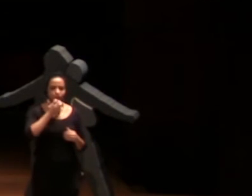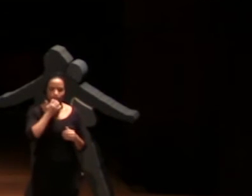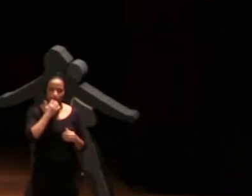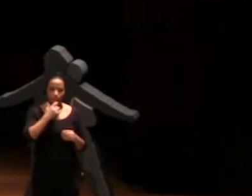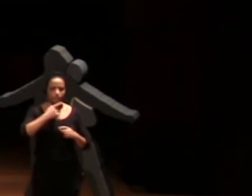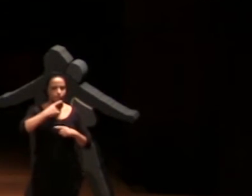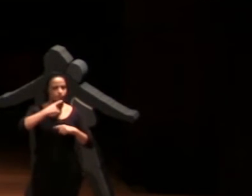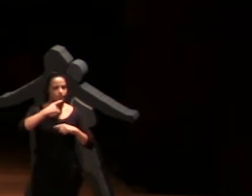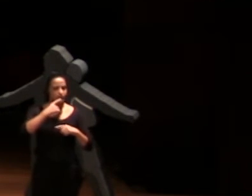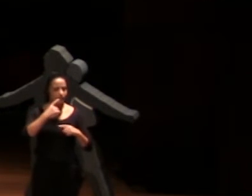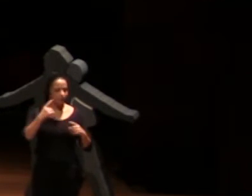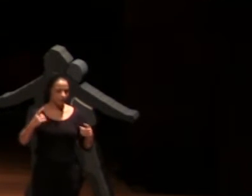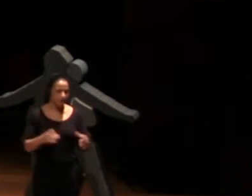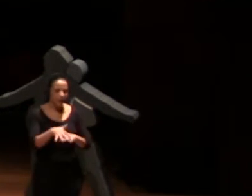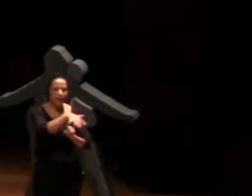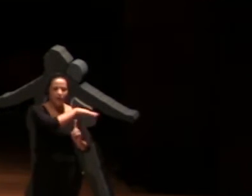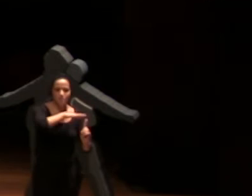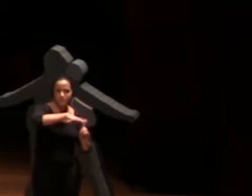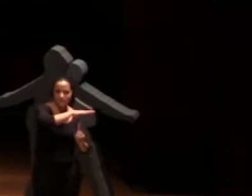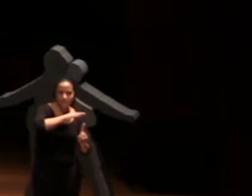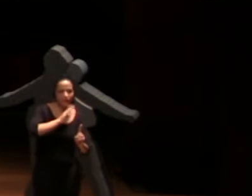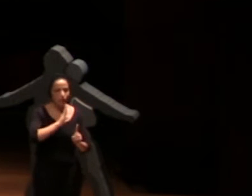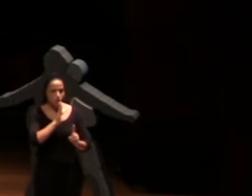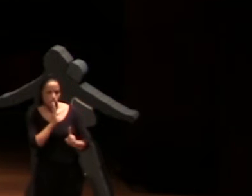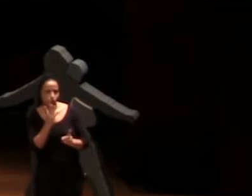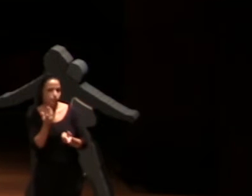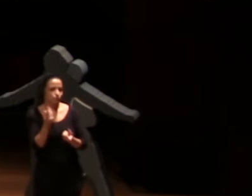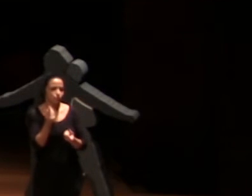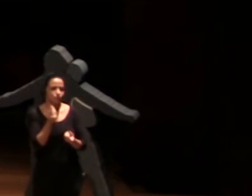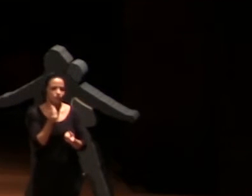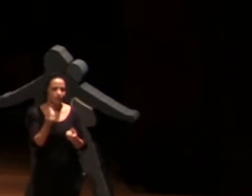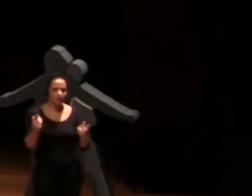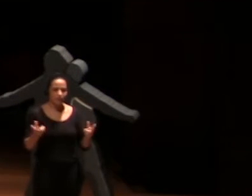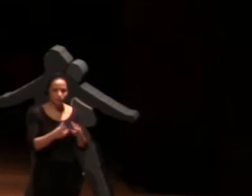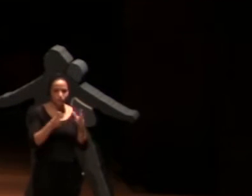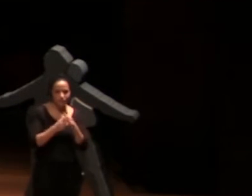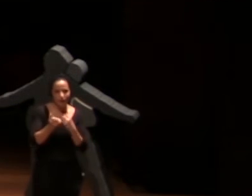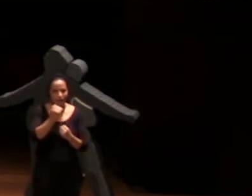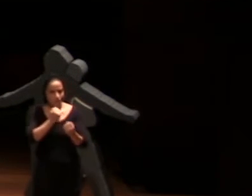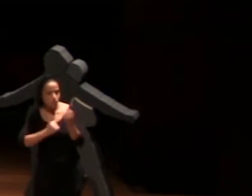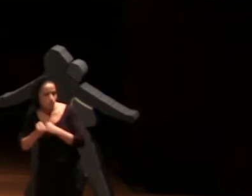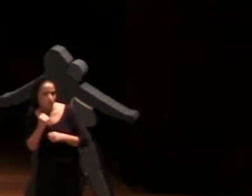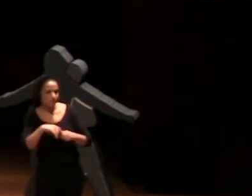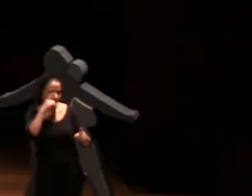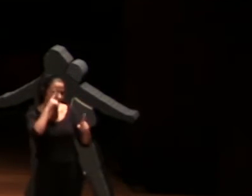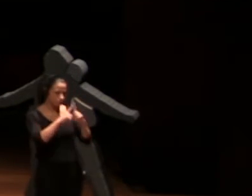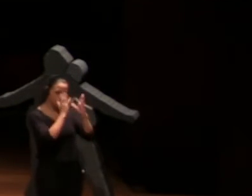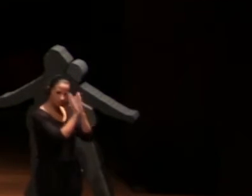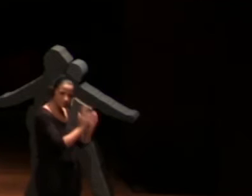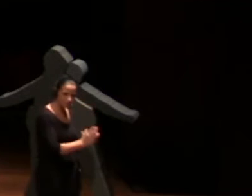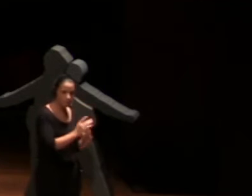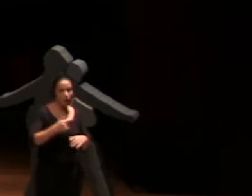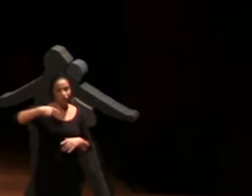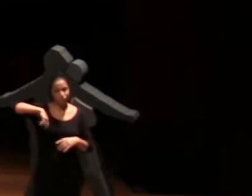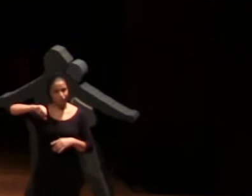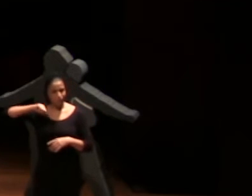familiar, el ambiente donde se desarrolla, la contraprestación económica, hay muchos aspectos que en estudio epidemiológico ya están dentro de esta ecuación y que nosotros en la clínica